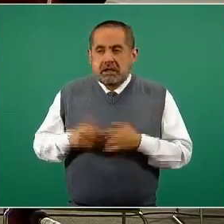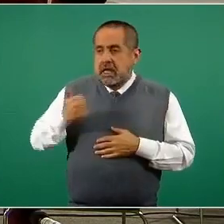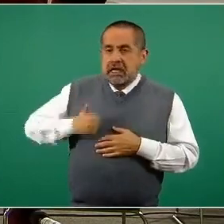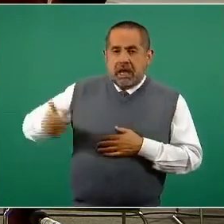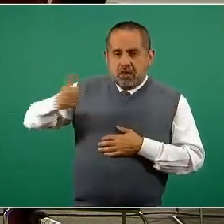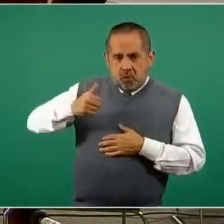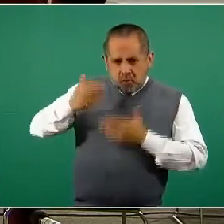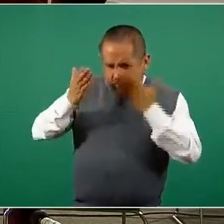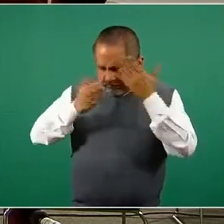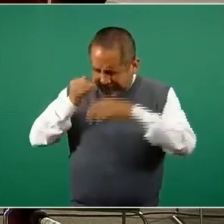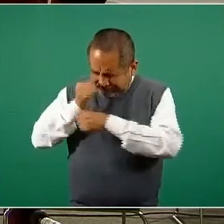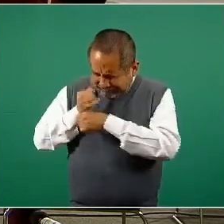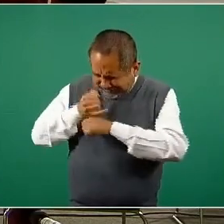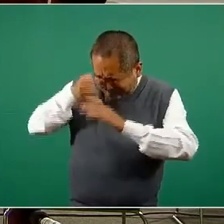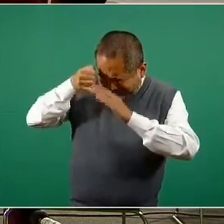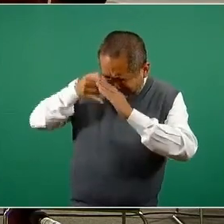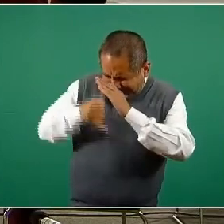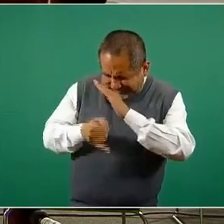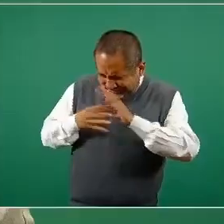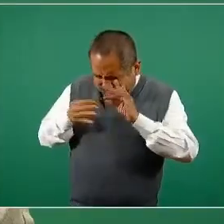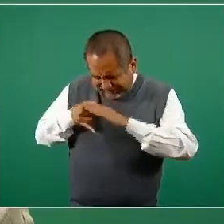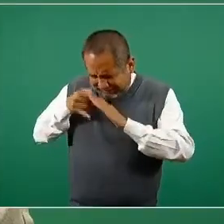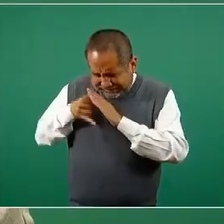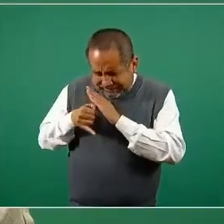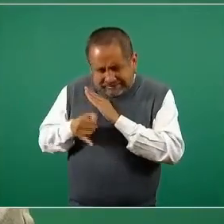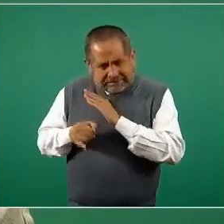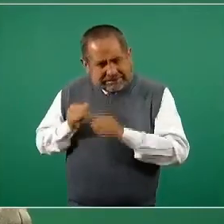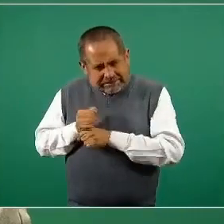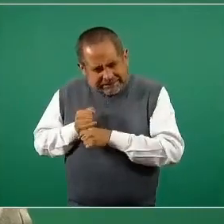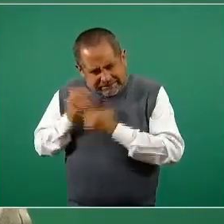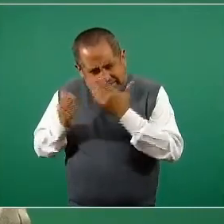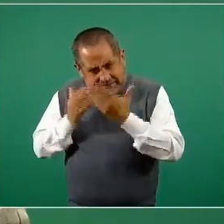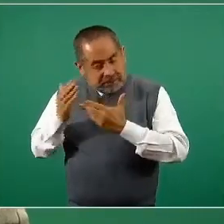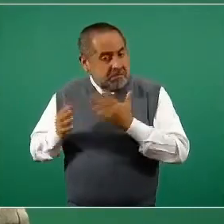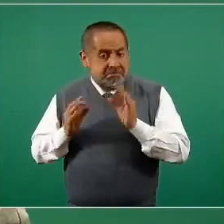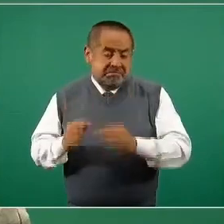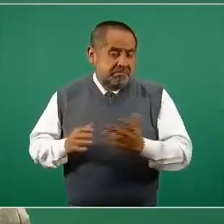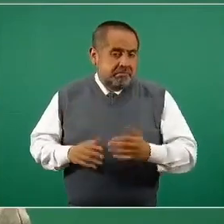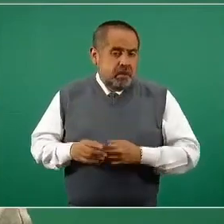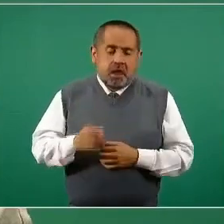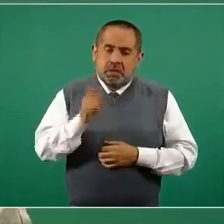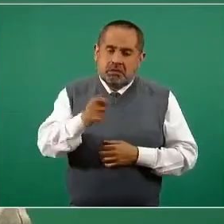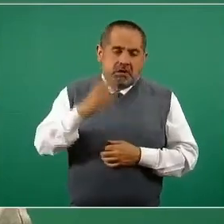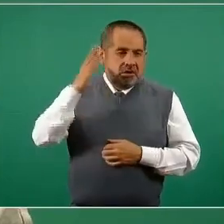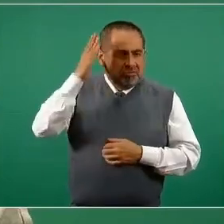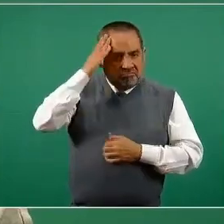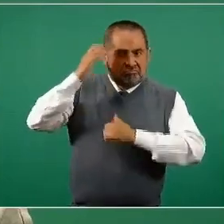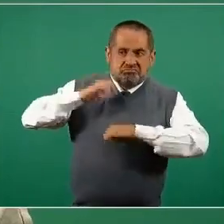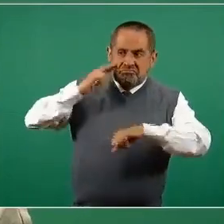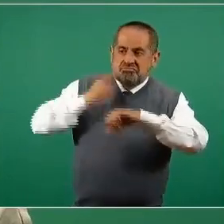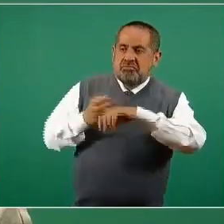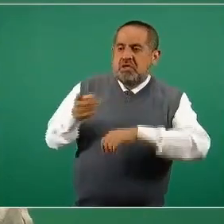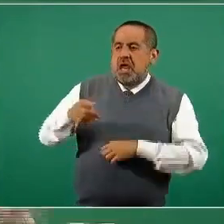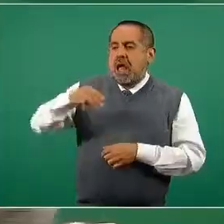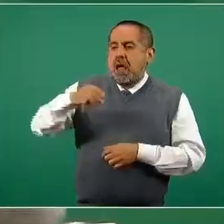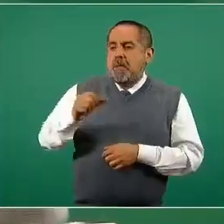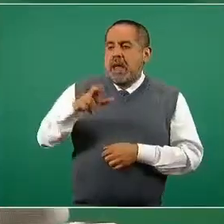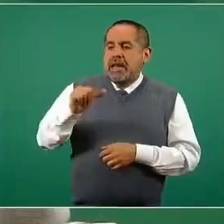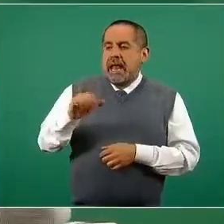capacidades científicas y tecnológicas. Y ha sido muy característico el liderazgo de la doctora Marilena Álvarez